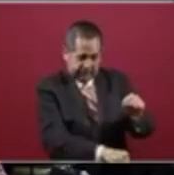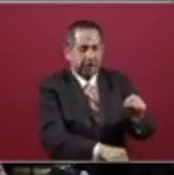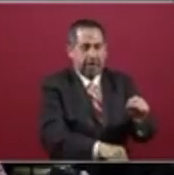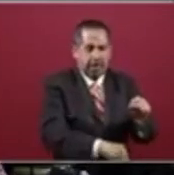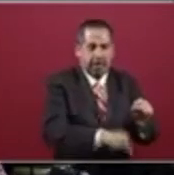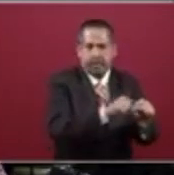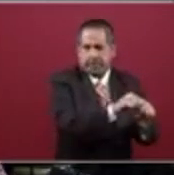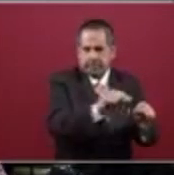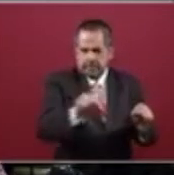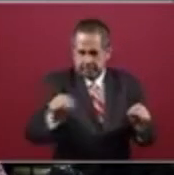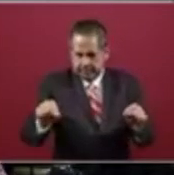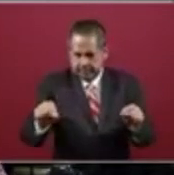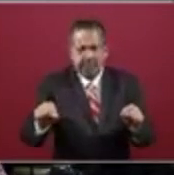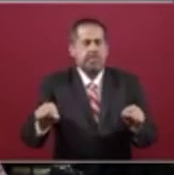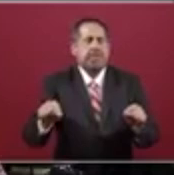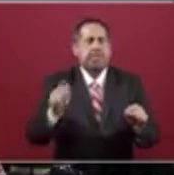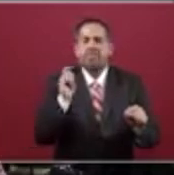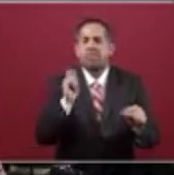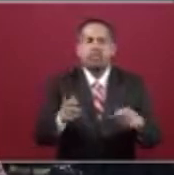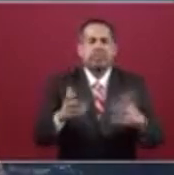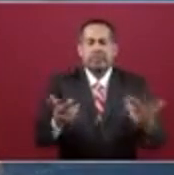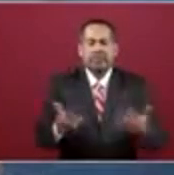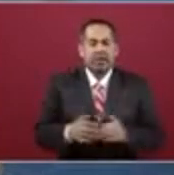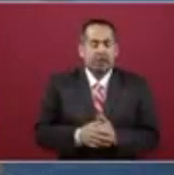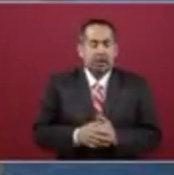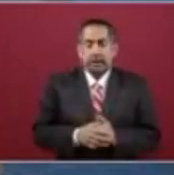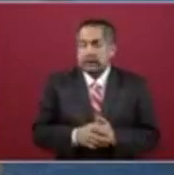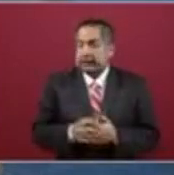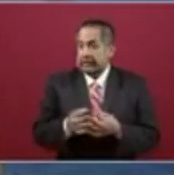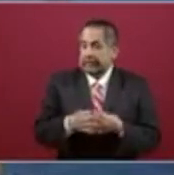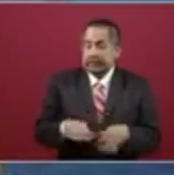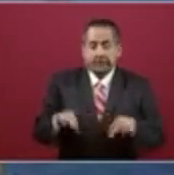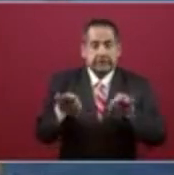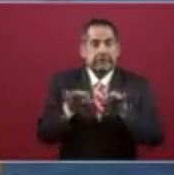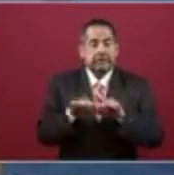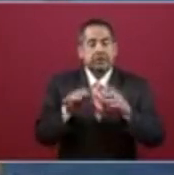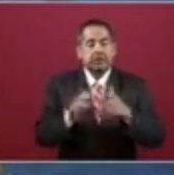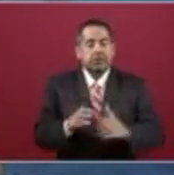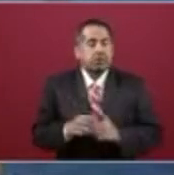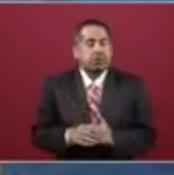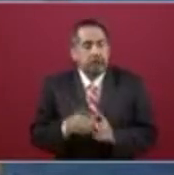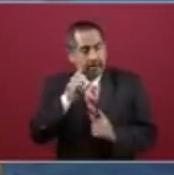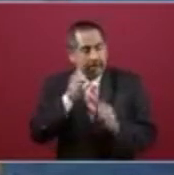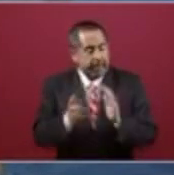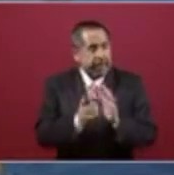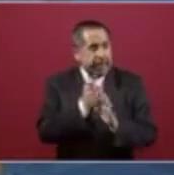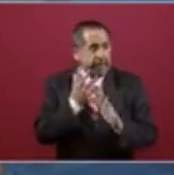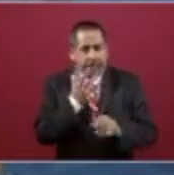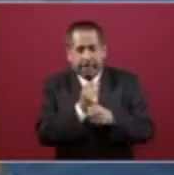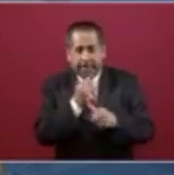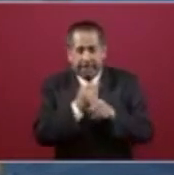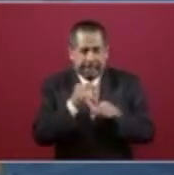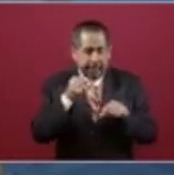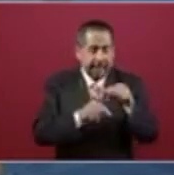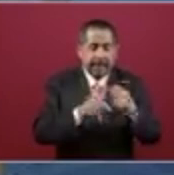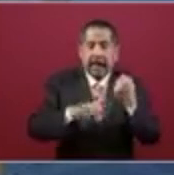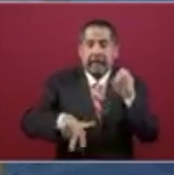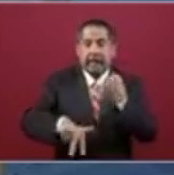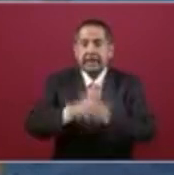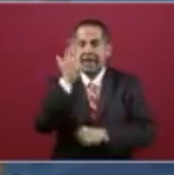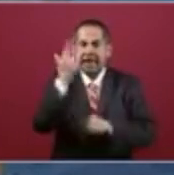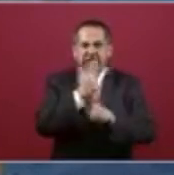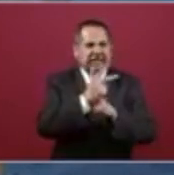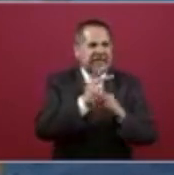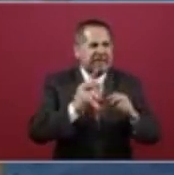se implica un trabajo muy importante, la construcción de 13 plataformas